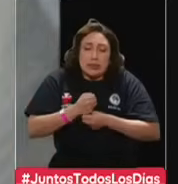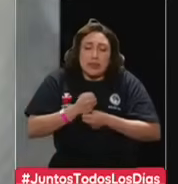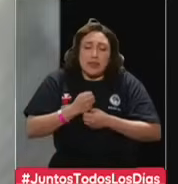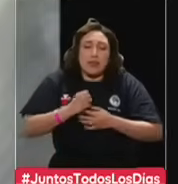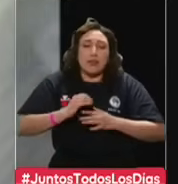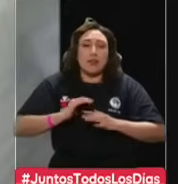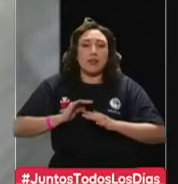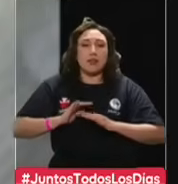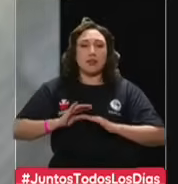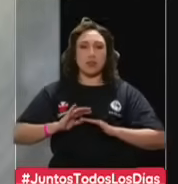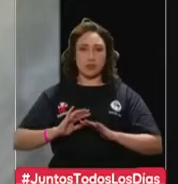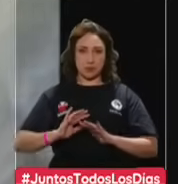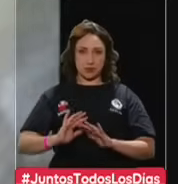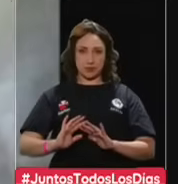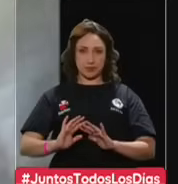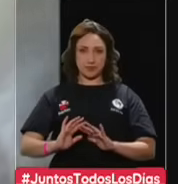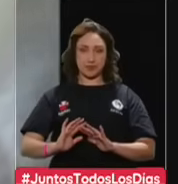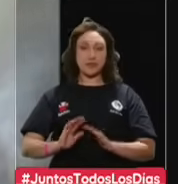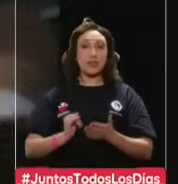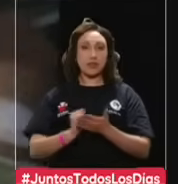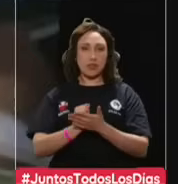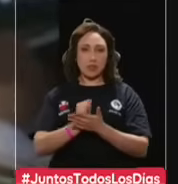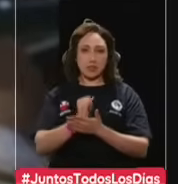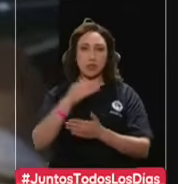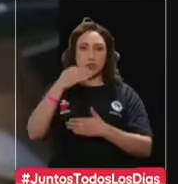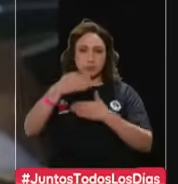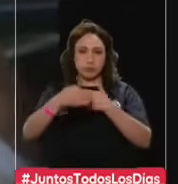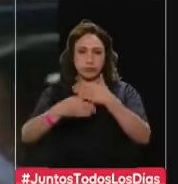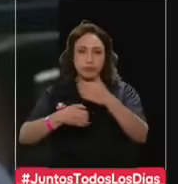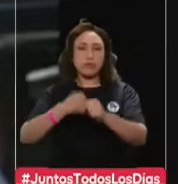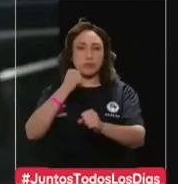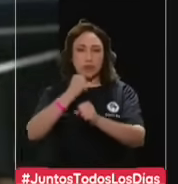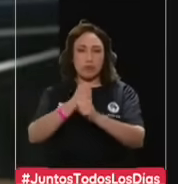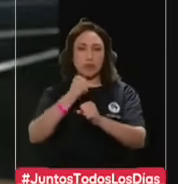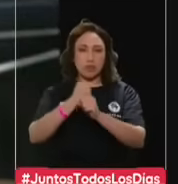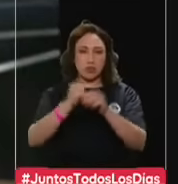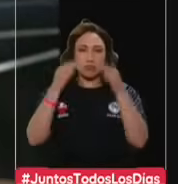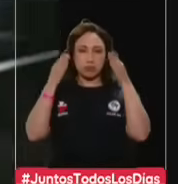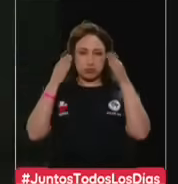angustia, empezamos a trabajar en lo práctico, ¿no?